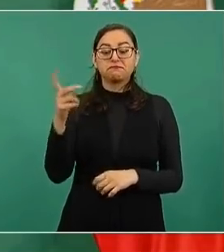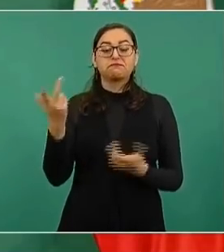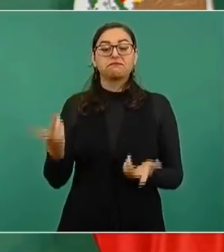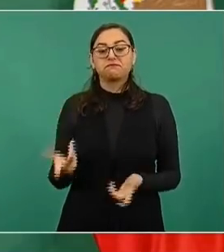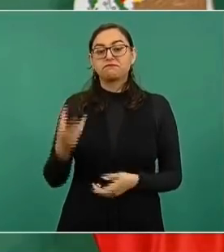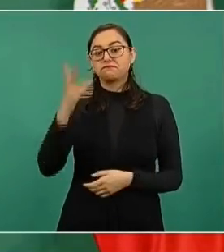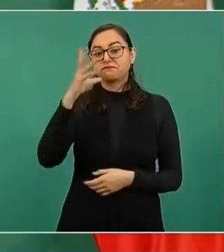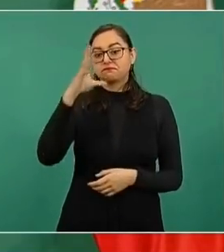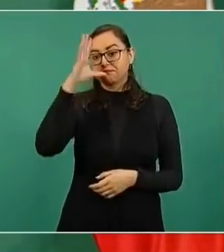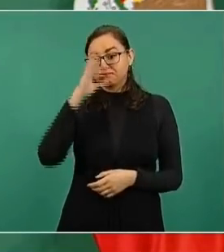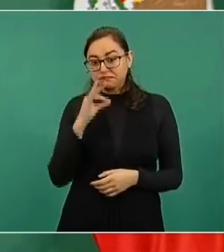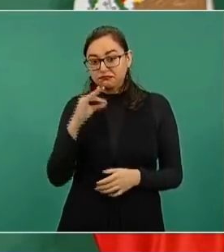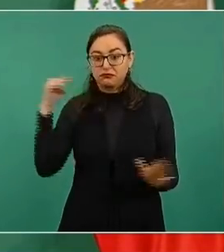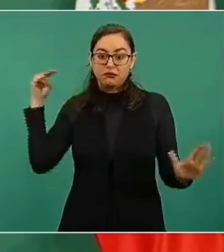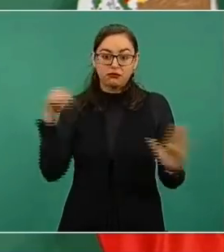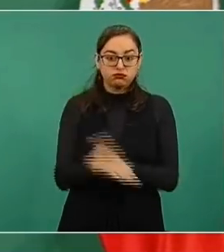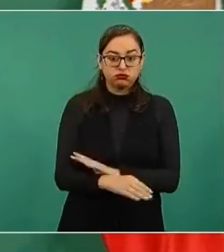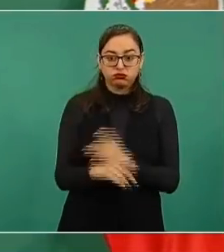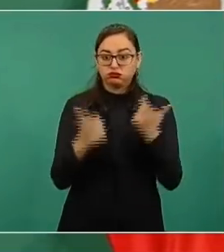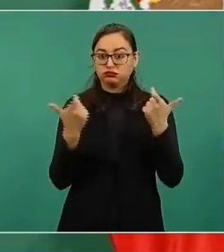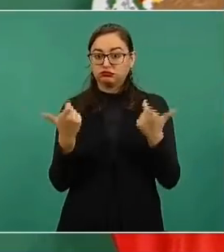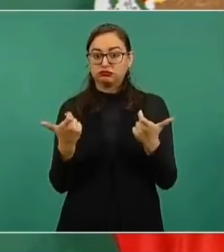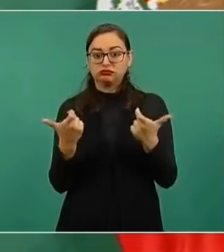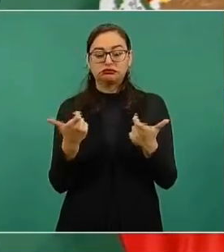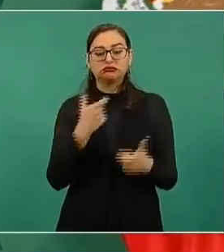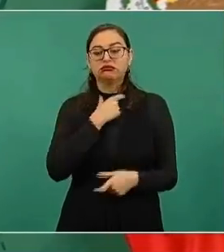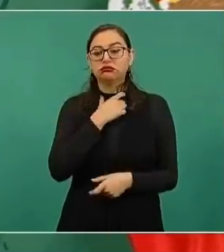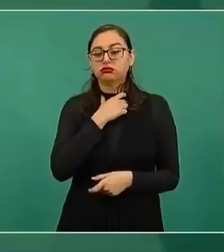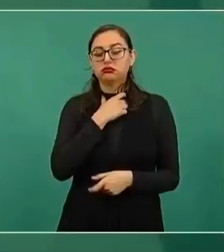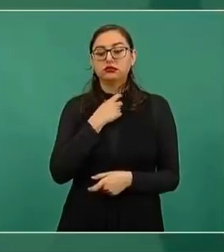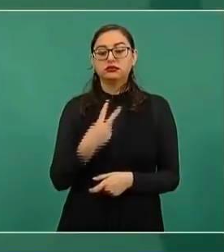fracasan y las rescata